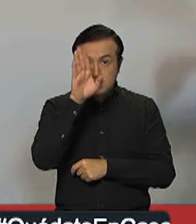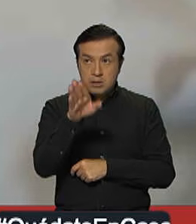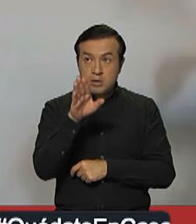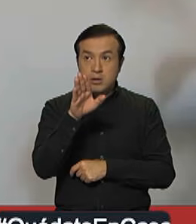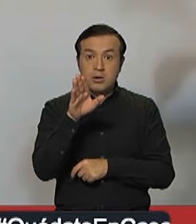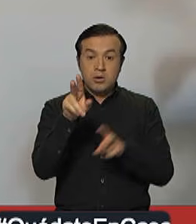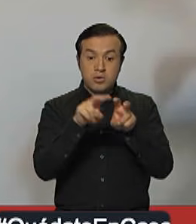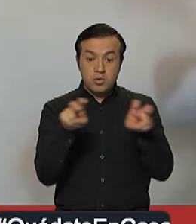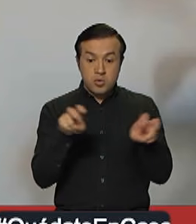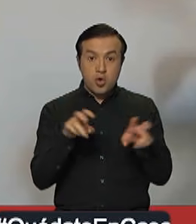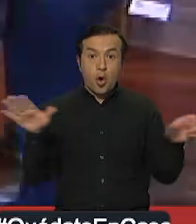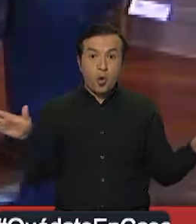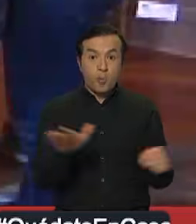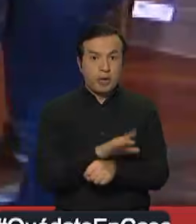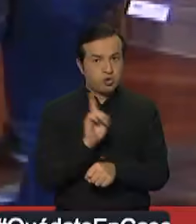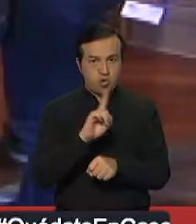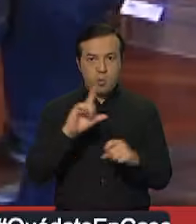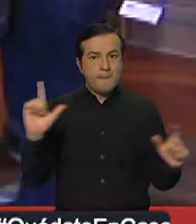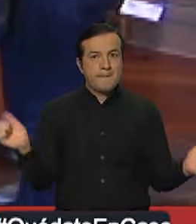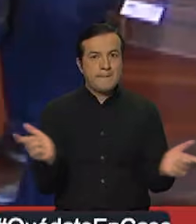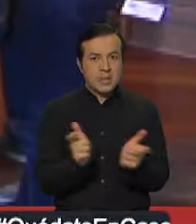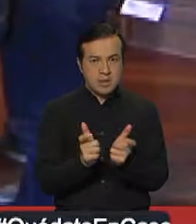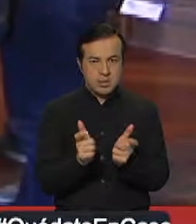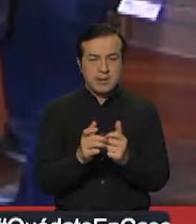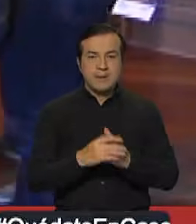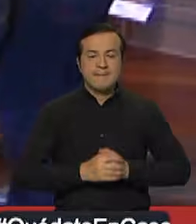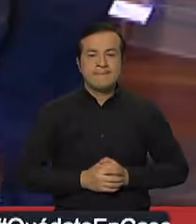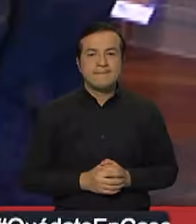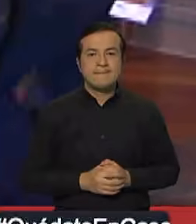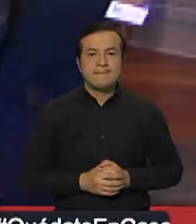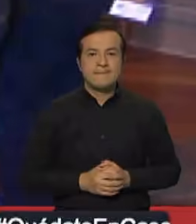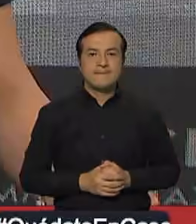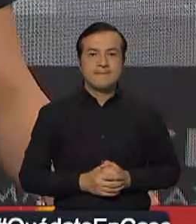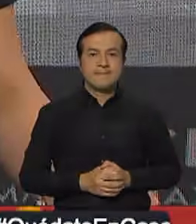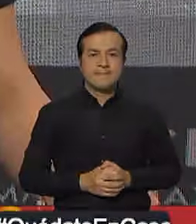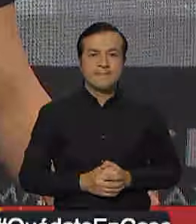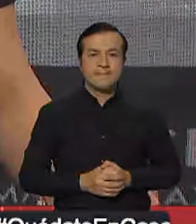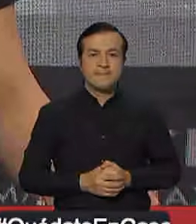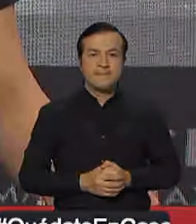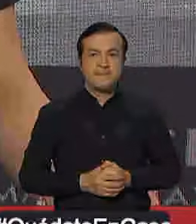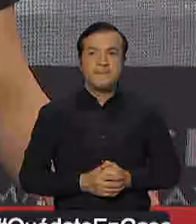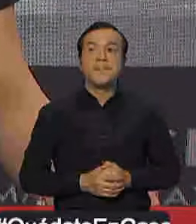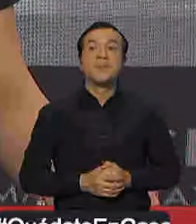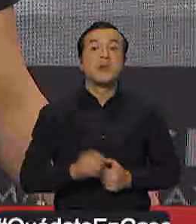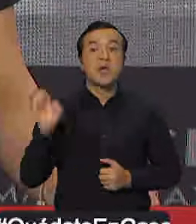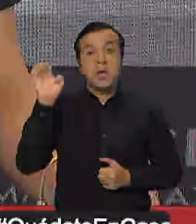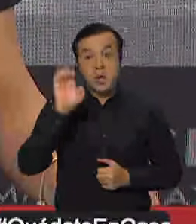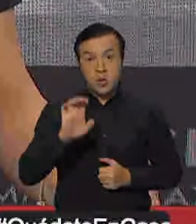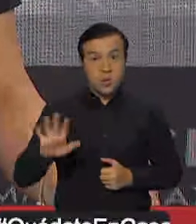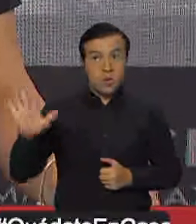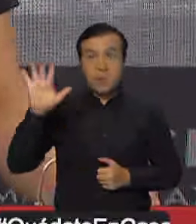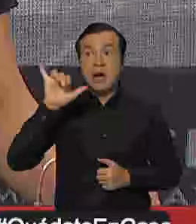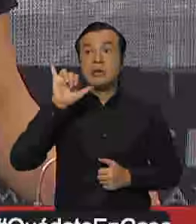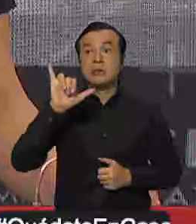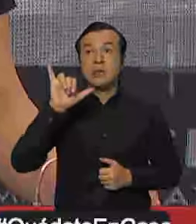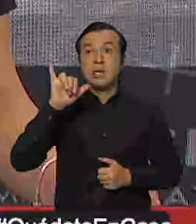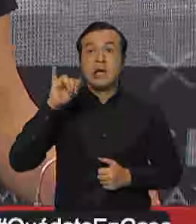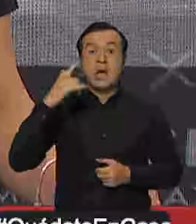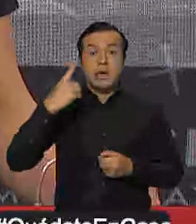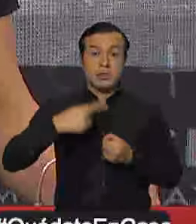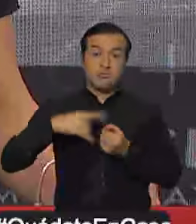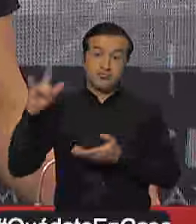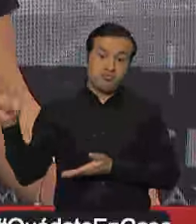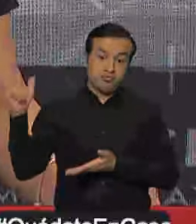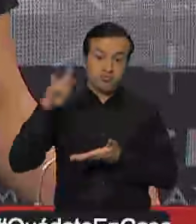aforo reducido. Santiago Tello, Medios Públicos. Desde Europa, este sábado llegó a Quito un cargamento